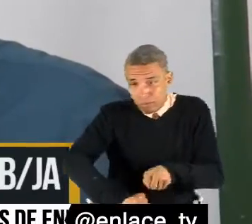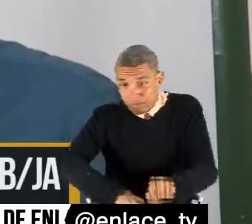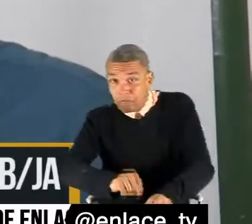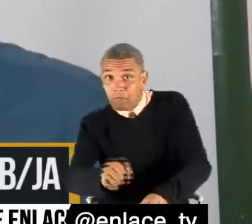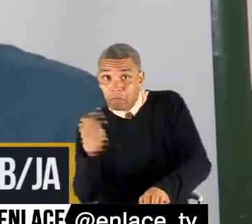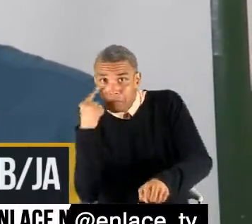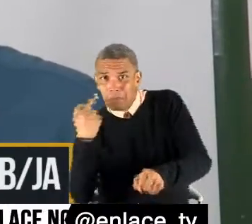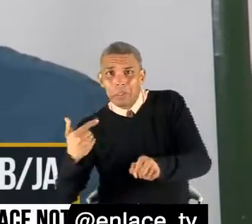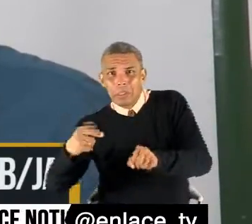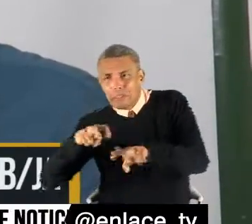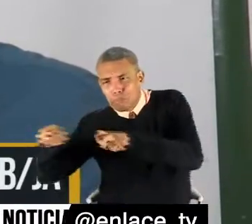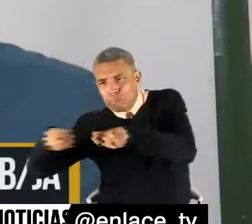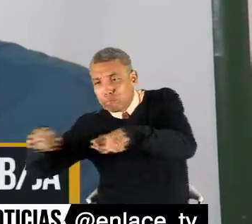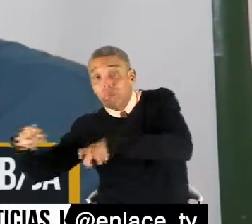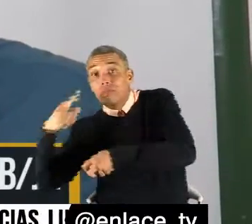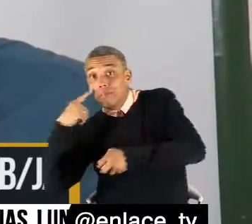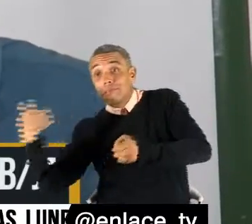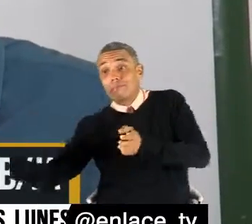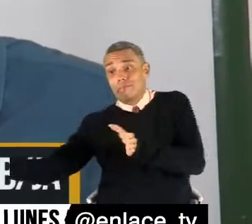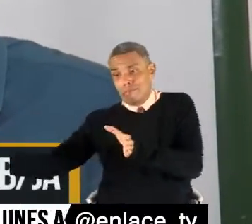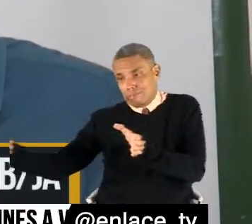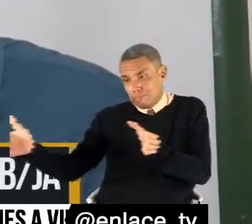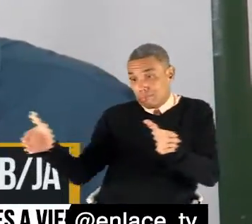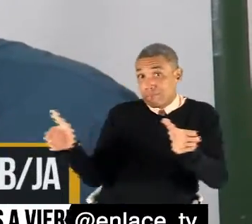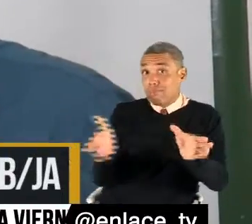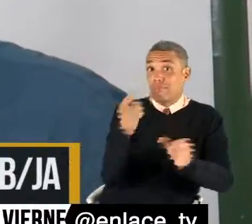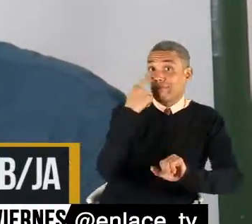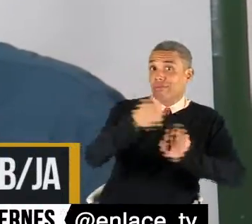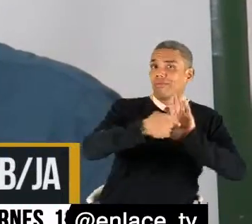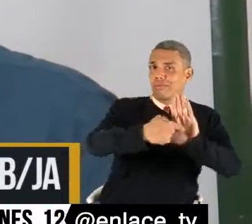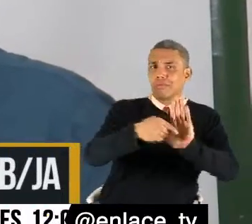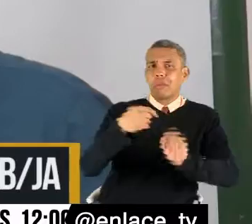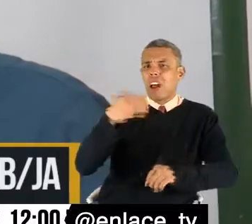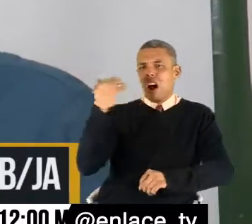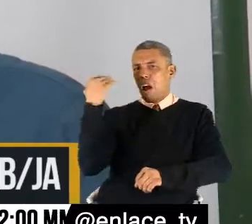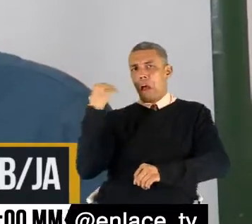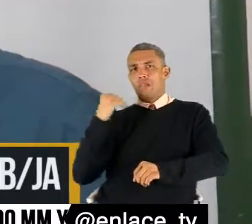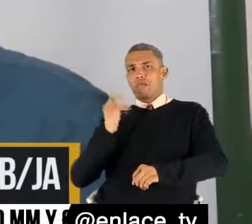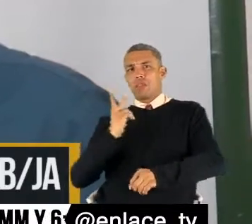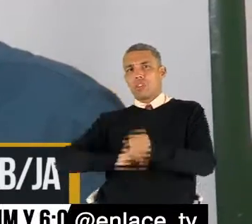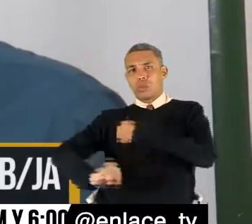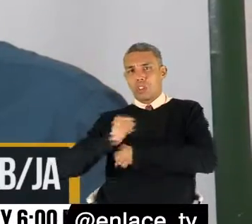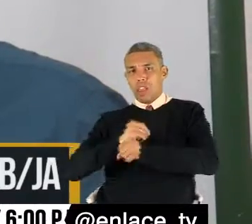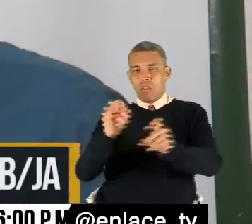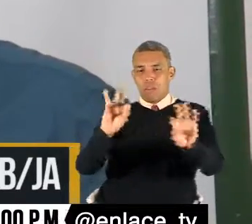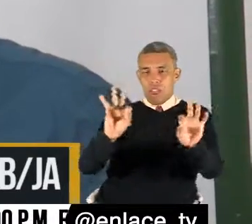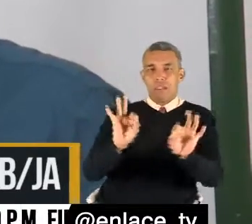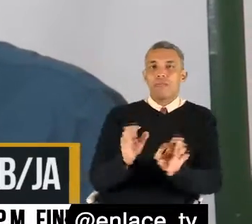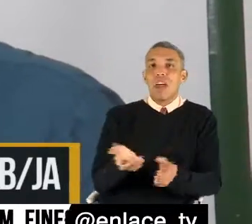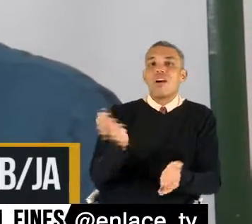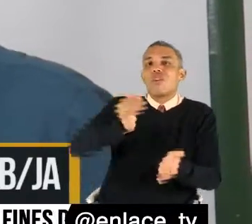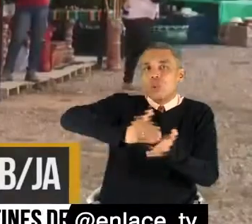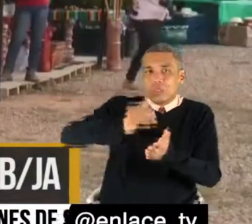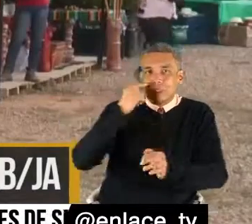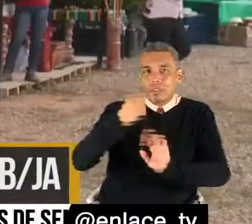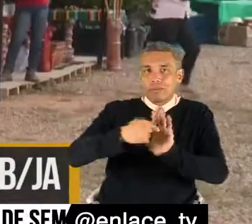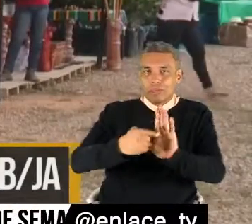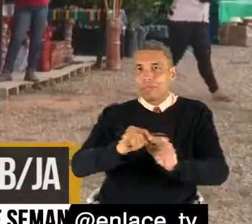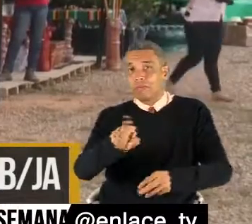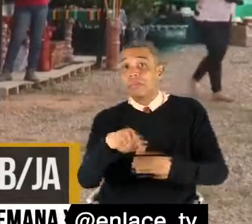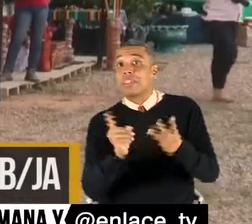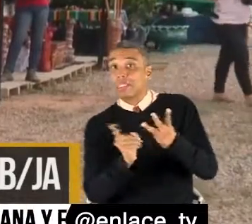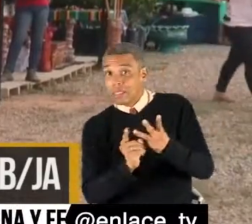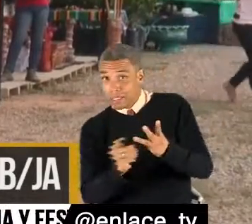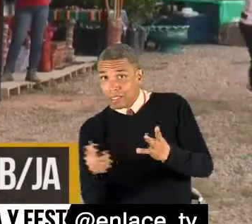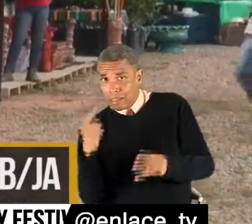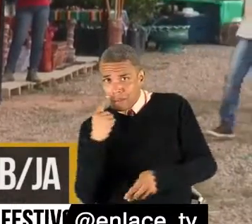eventos en nuestro municipio, y también una completa muestra y exposición académica. En